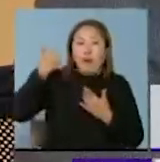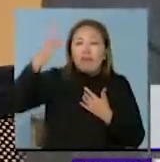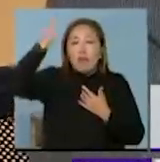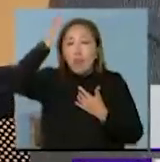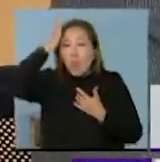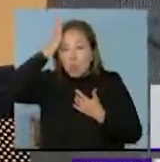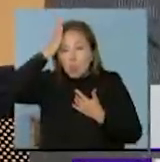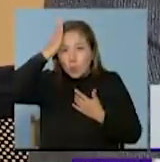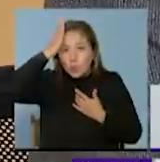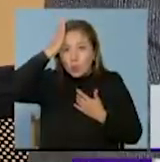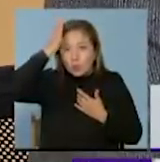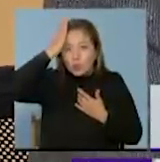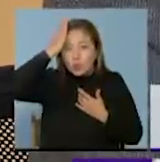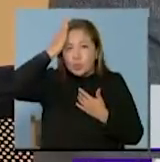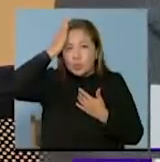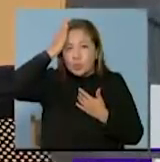o mejor dicho,